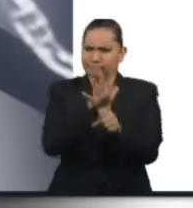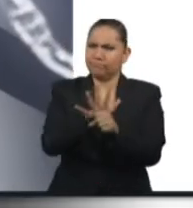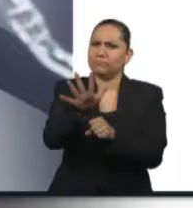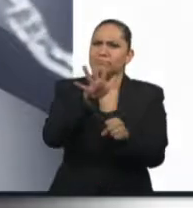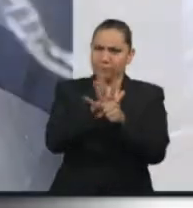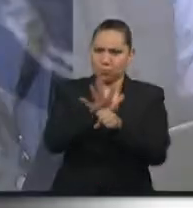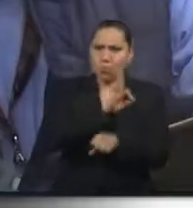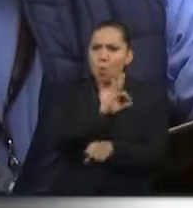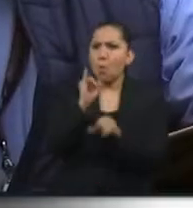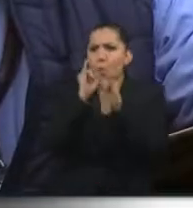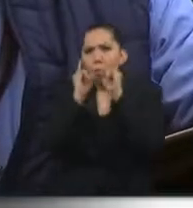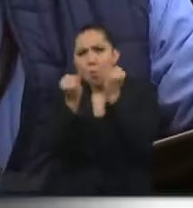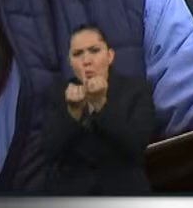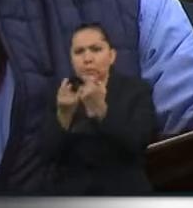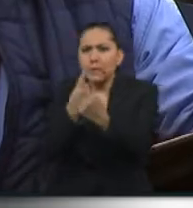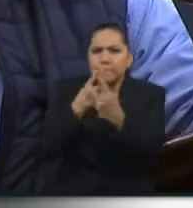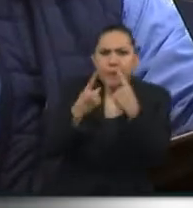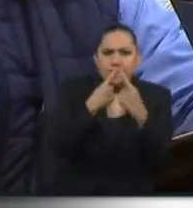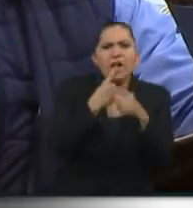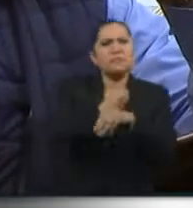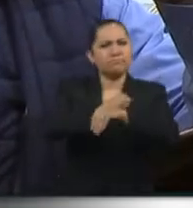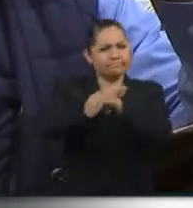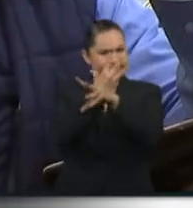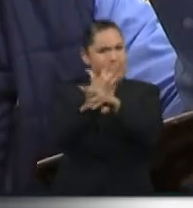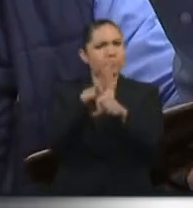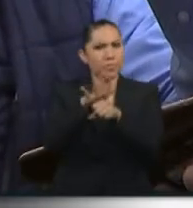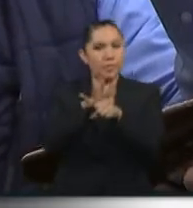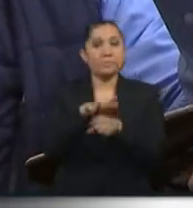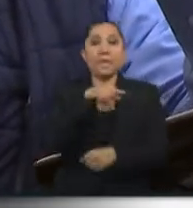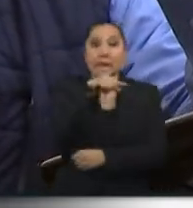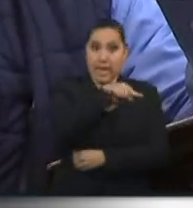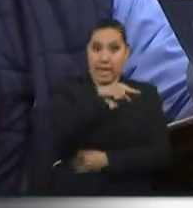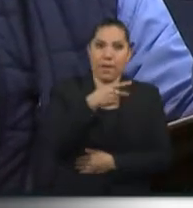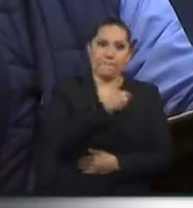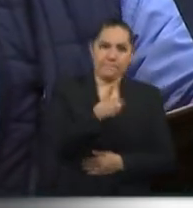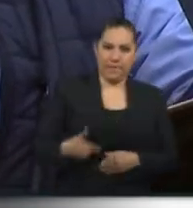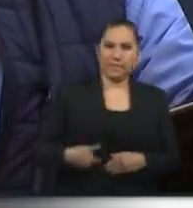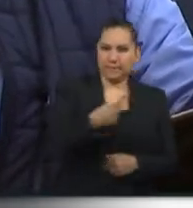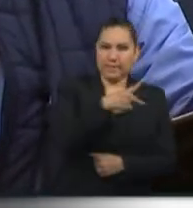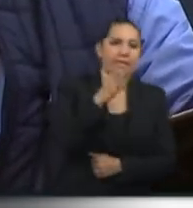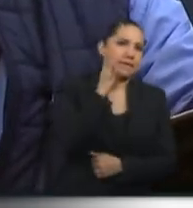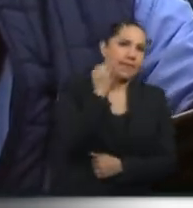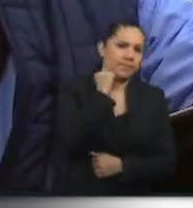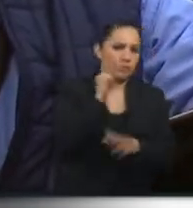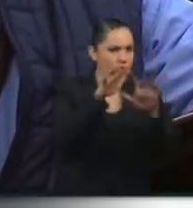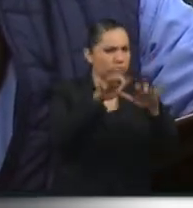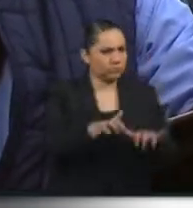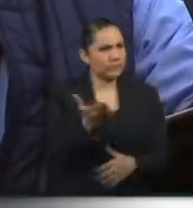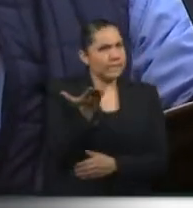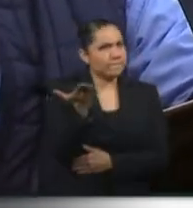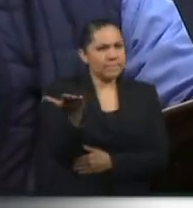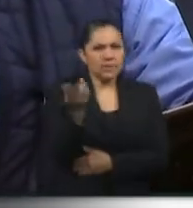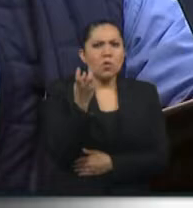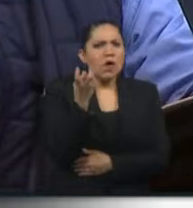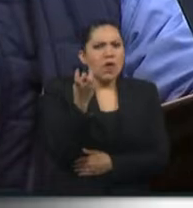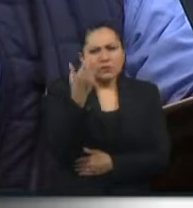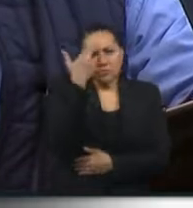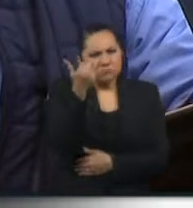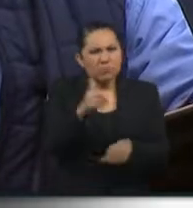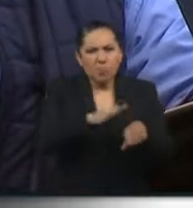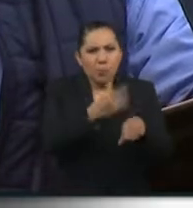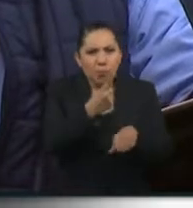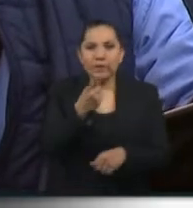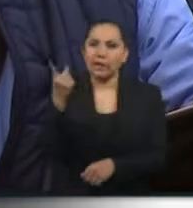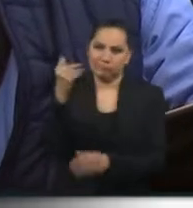ejemplo. Este exhorto, señaló la presidenta del Senado, tiene la finalidad de contribuir al cumplimiento de las disposiciones oficiales en materia de